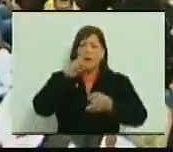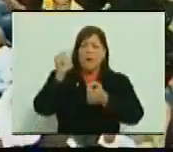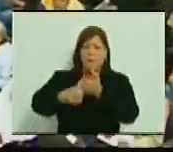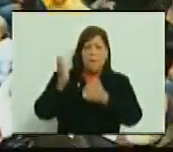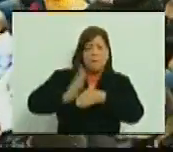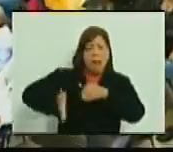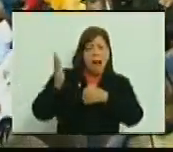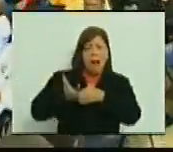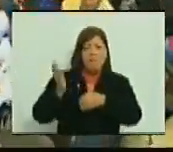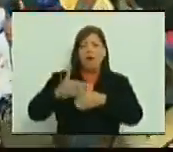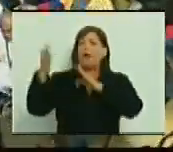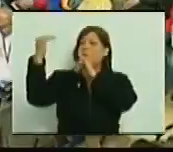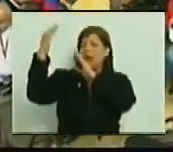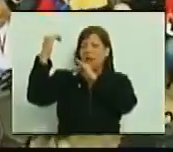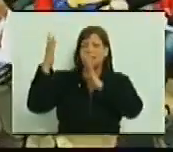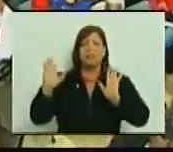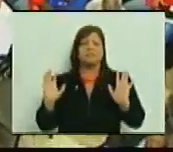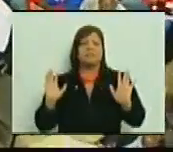y de esperanza, pues.